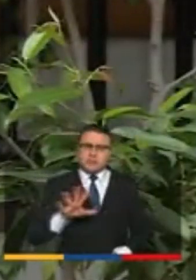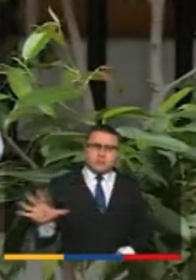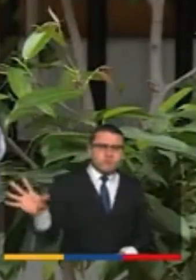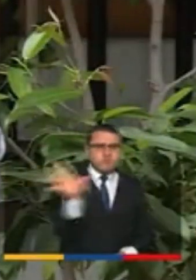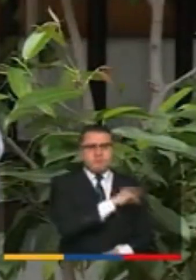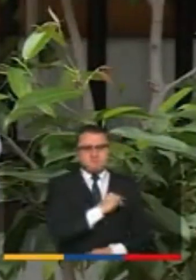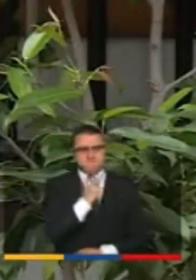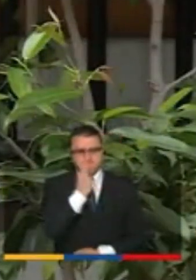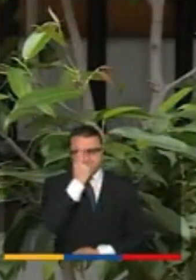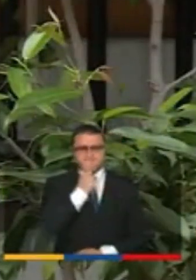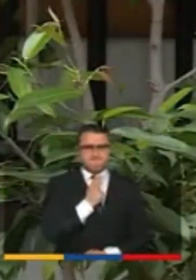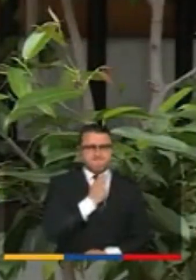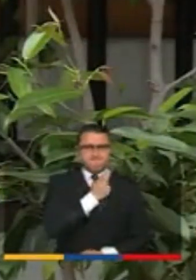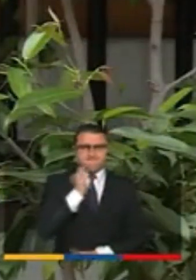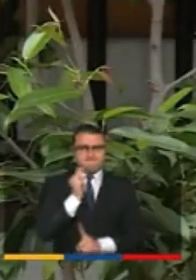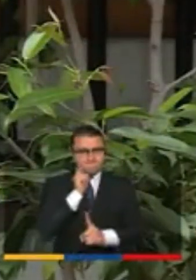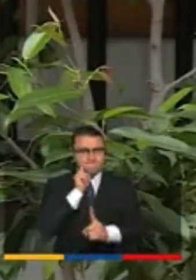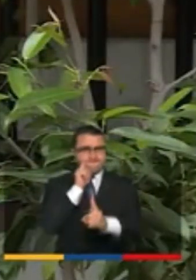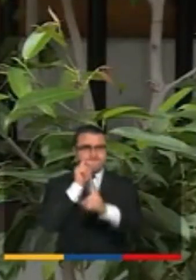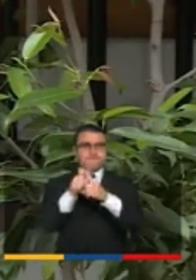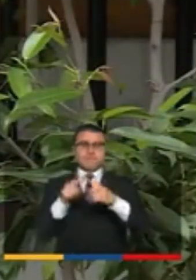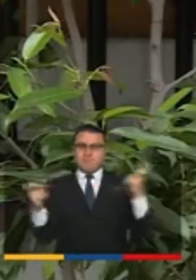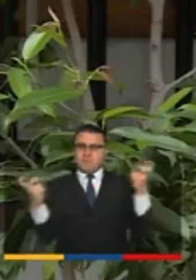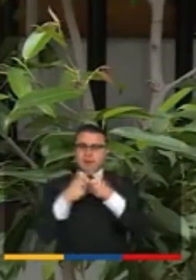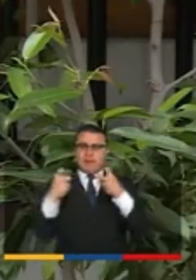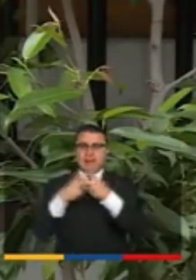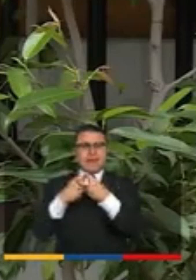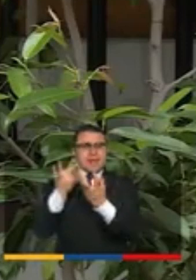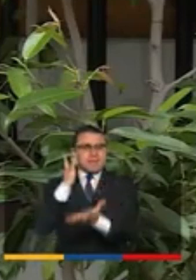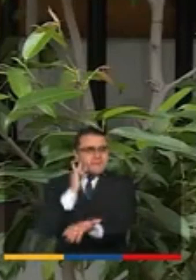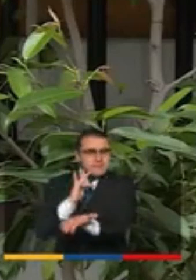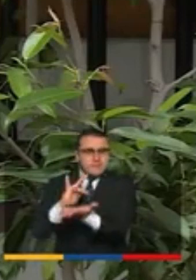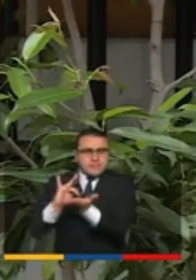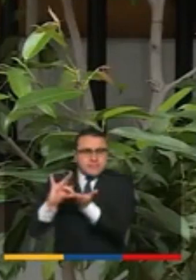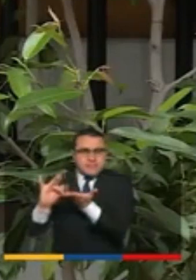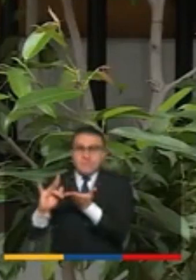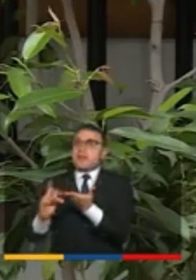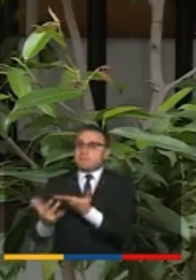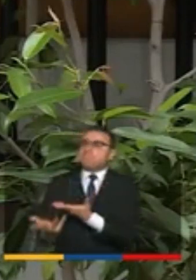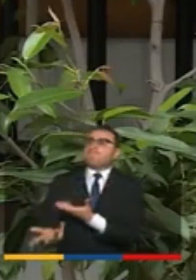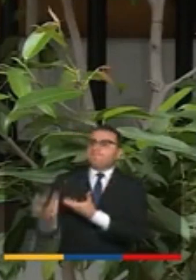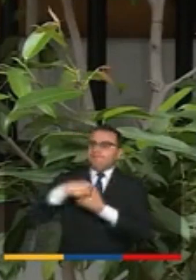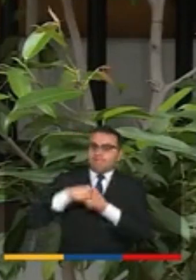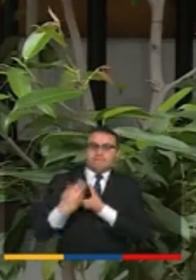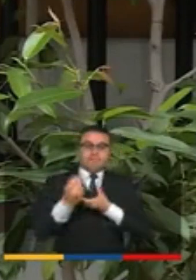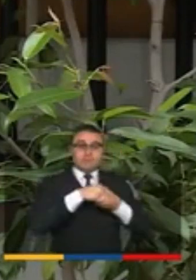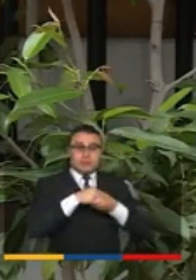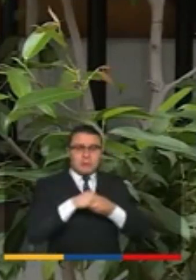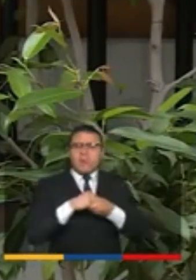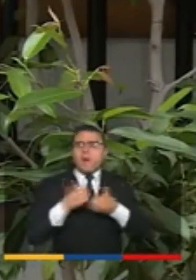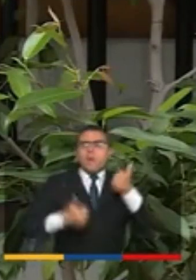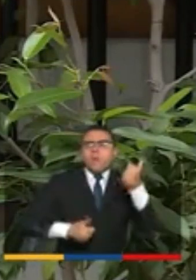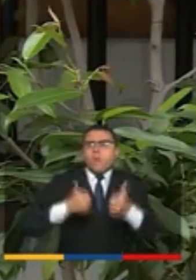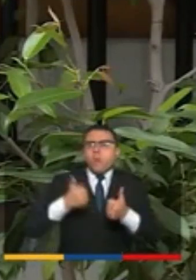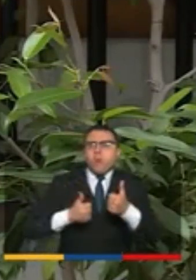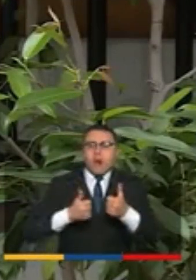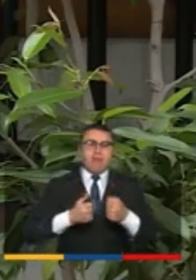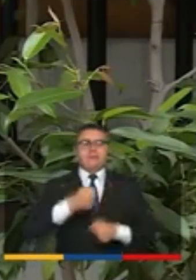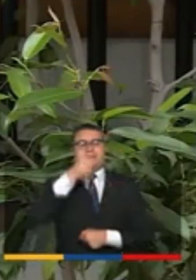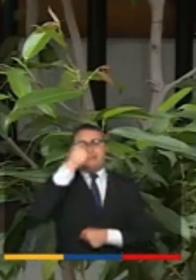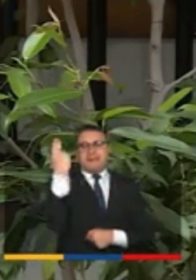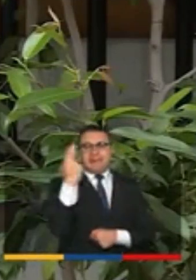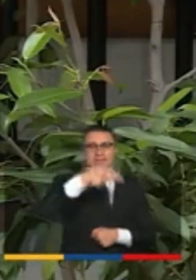compromiso de desarrollo e incorporación de las energías renovables en las matrices, en particular el hidrógeno verde, y